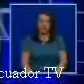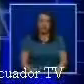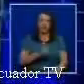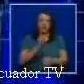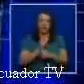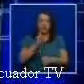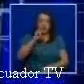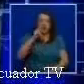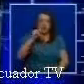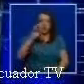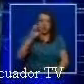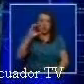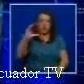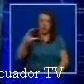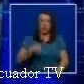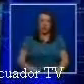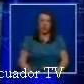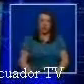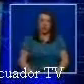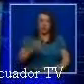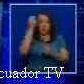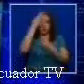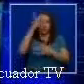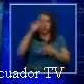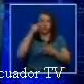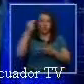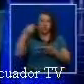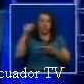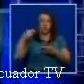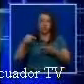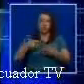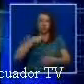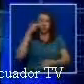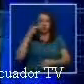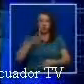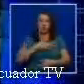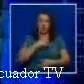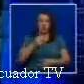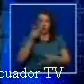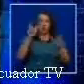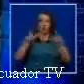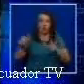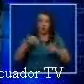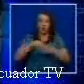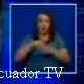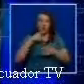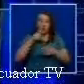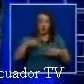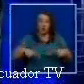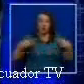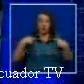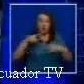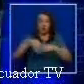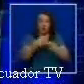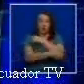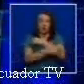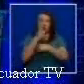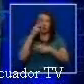Instituto Nacional de Estadísticas y Censos presentó los datos de la población actual del país. Conozcamos algunas